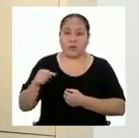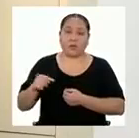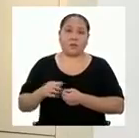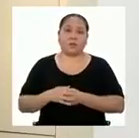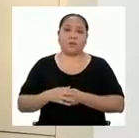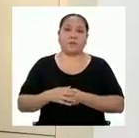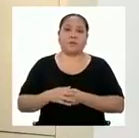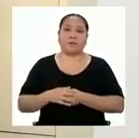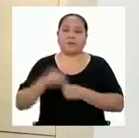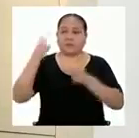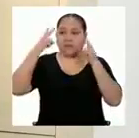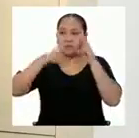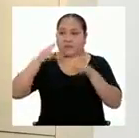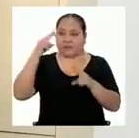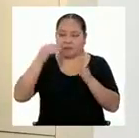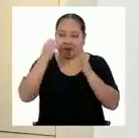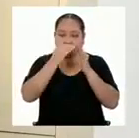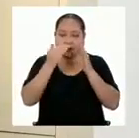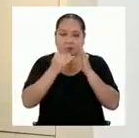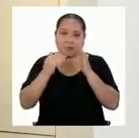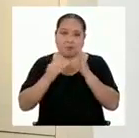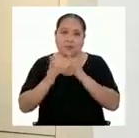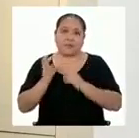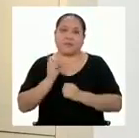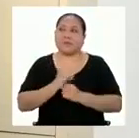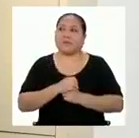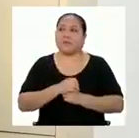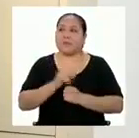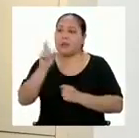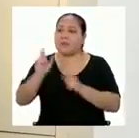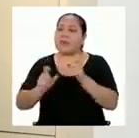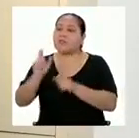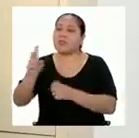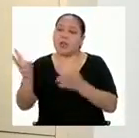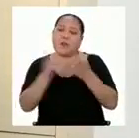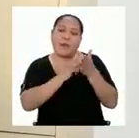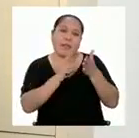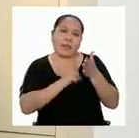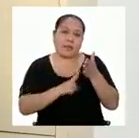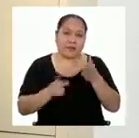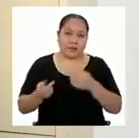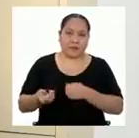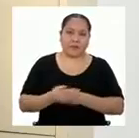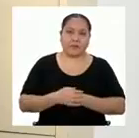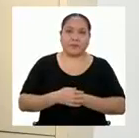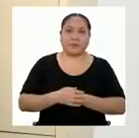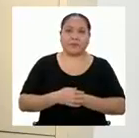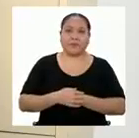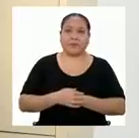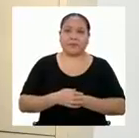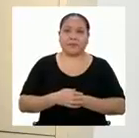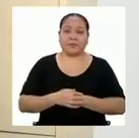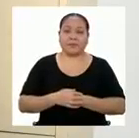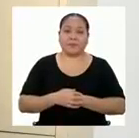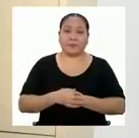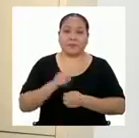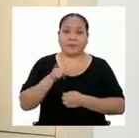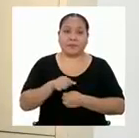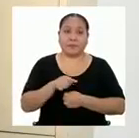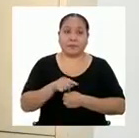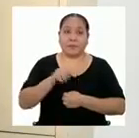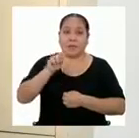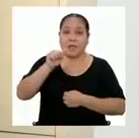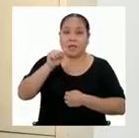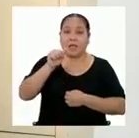en cuenta el contexto y los interlocutores a quienes nos dirigimos. En ese sentido, la